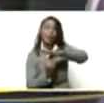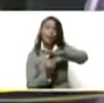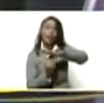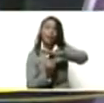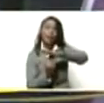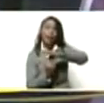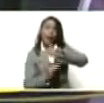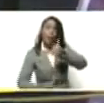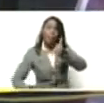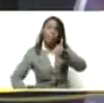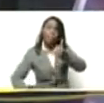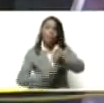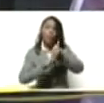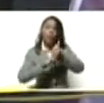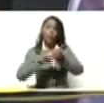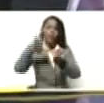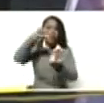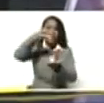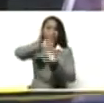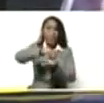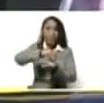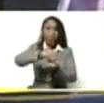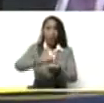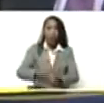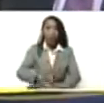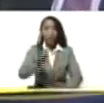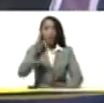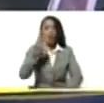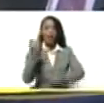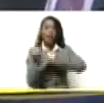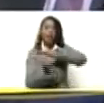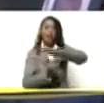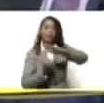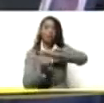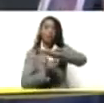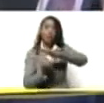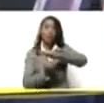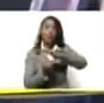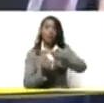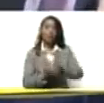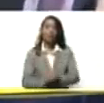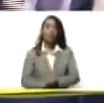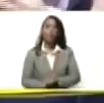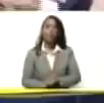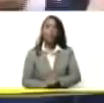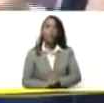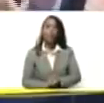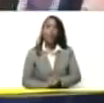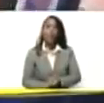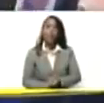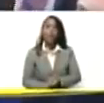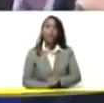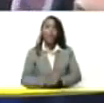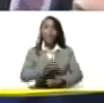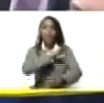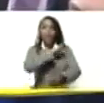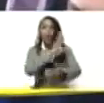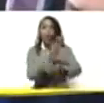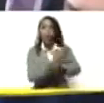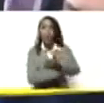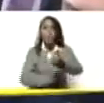nosotros respetar el estatus diplomático de alex up como